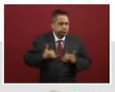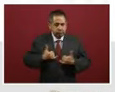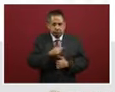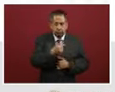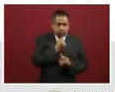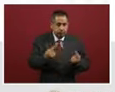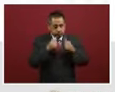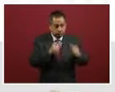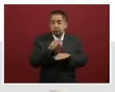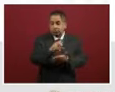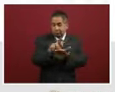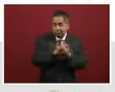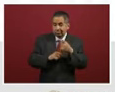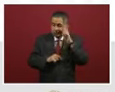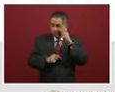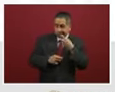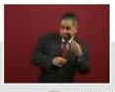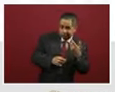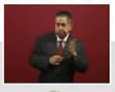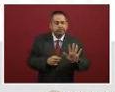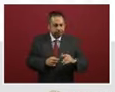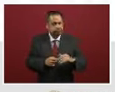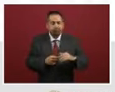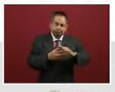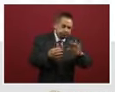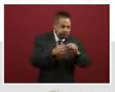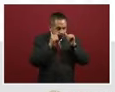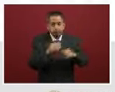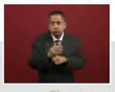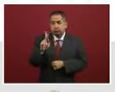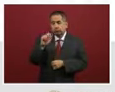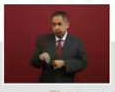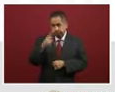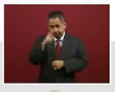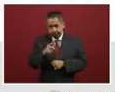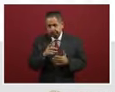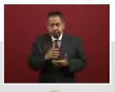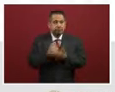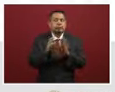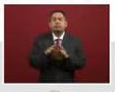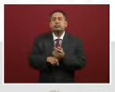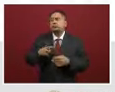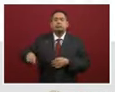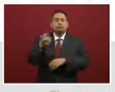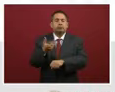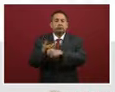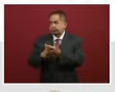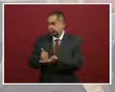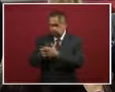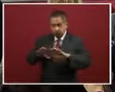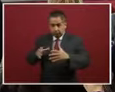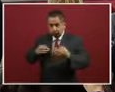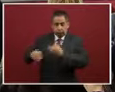niños, y en particular en materia de adicciones, pues se está estableciendo una estrategia que plantea la participación de todas estas secretarías y de estos